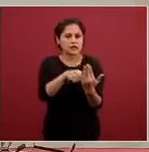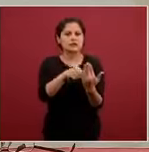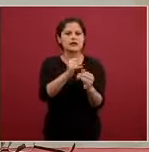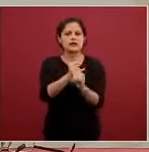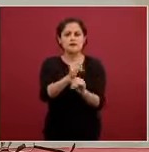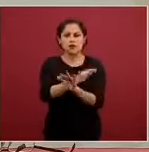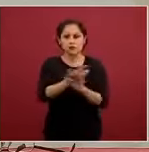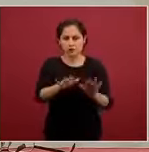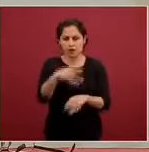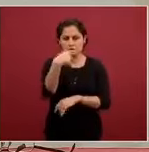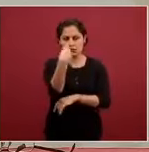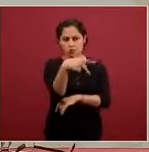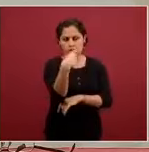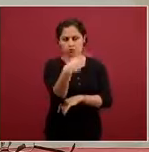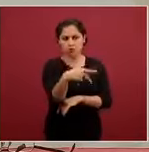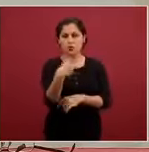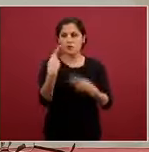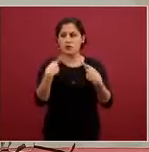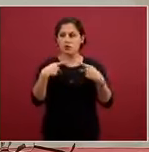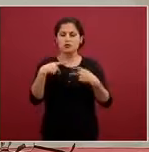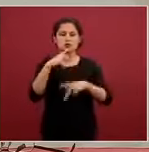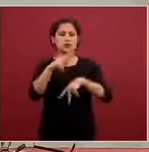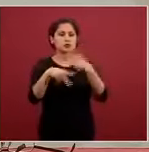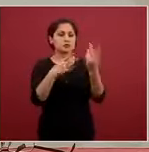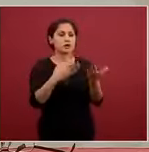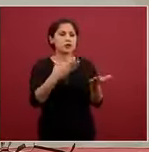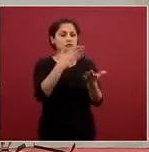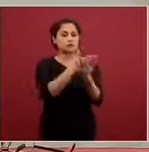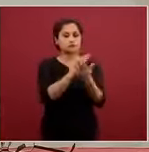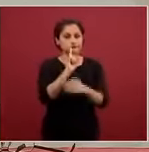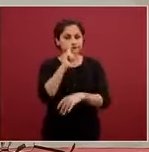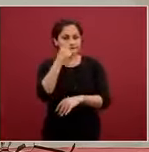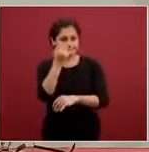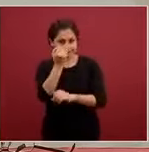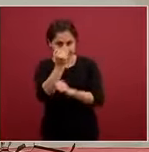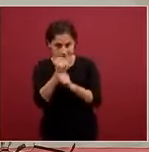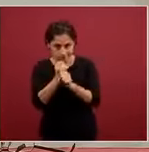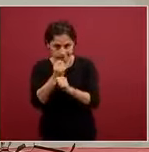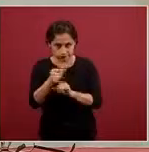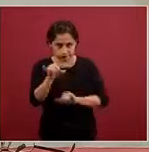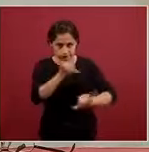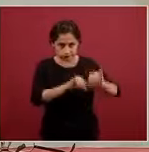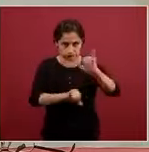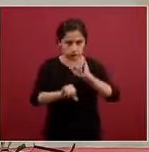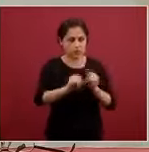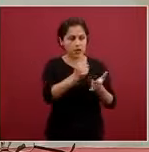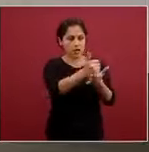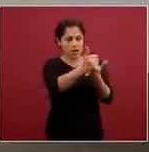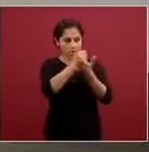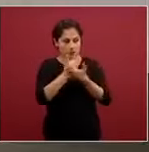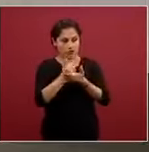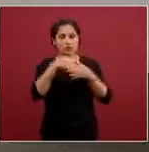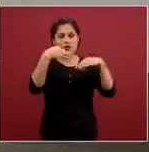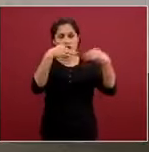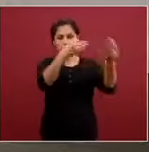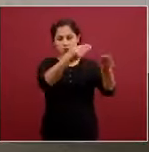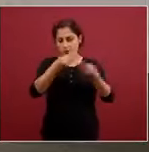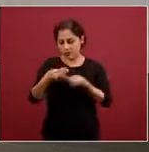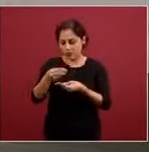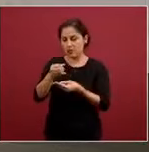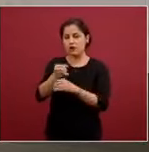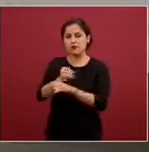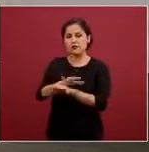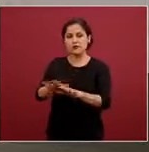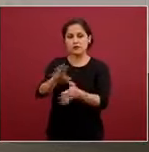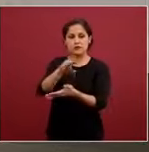laboratorios, en la medida en que van a ser auxiliares en la parte diagnóstica de esta fase rápida, también nos interesa que lo hagan de una manera más